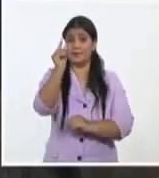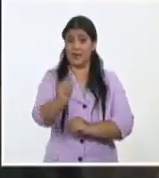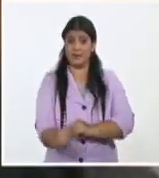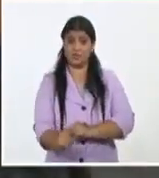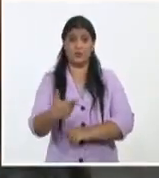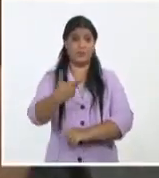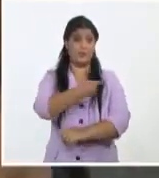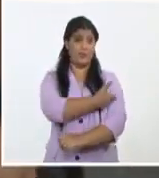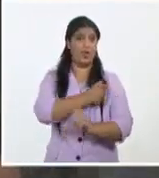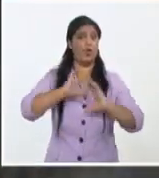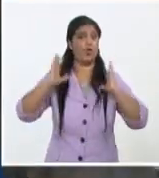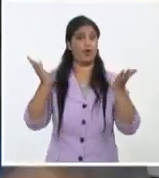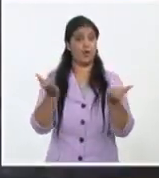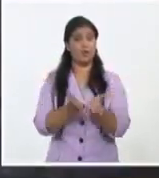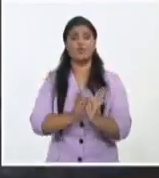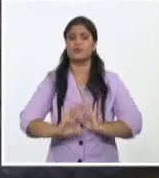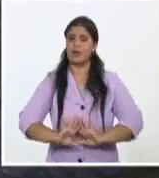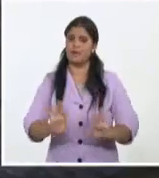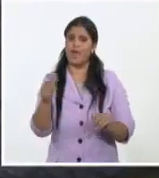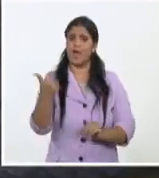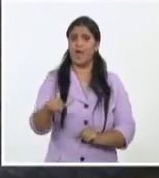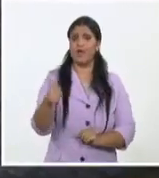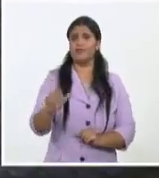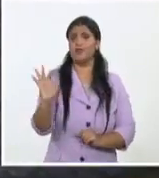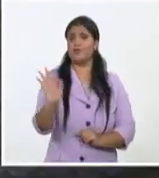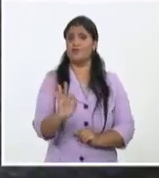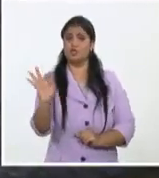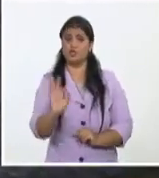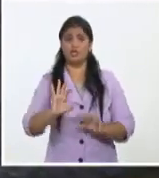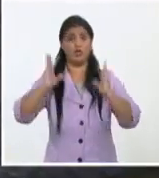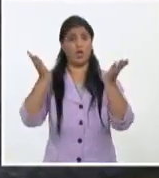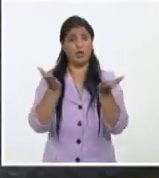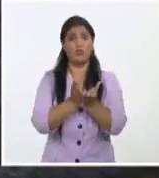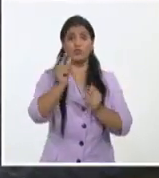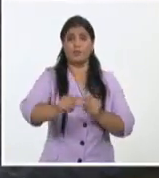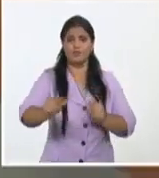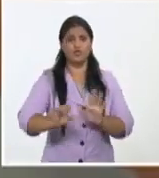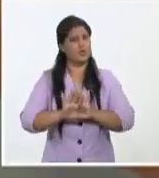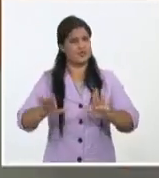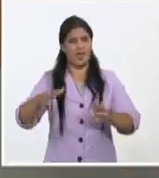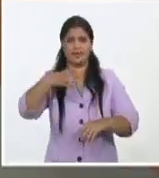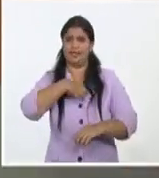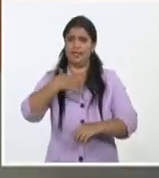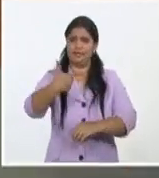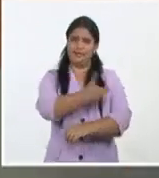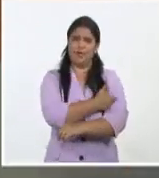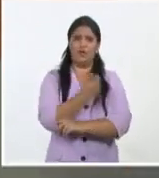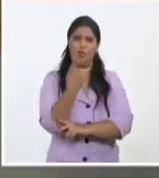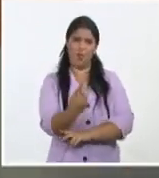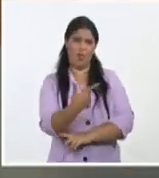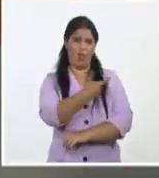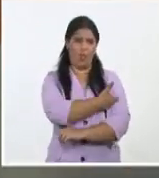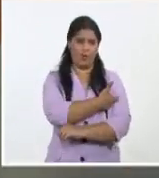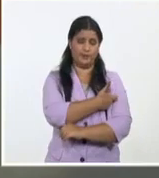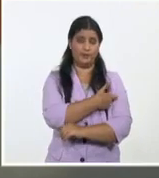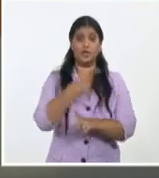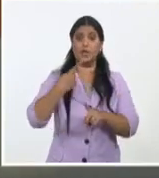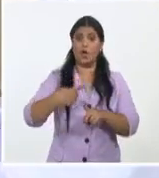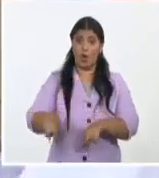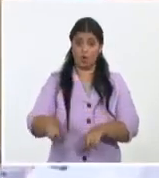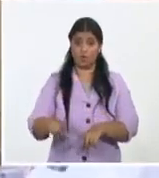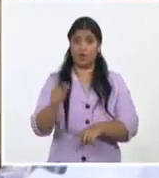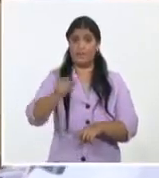mundo, solo el 10% de la población mundial ha podido recibir al menos una dosis. Mientras la tercera